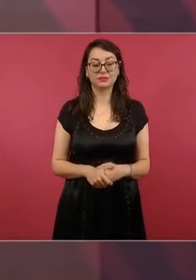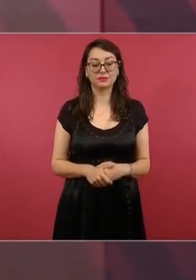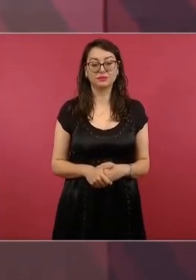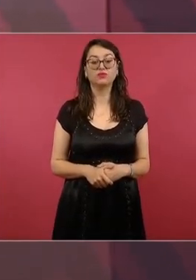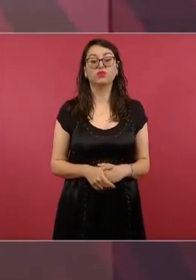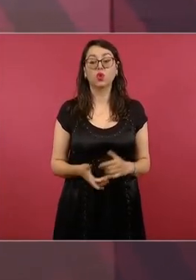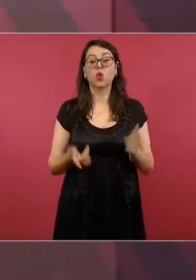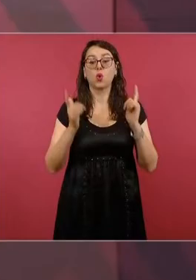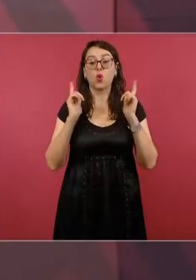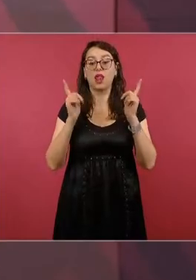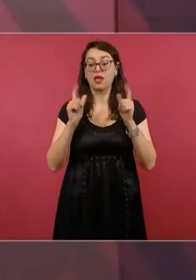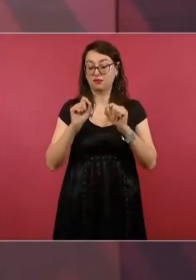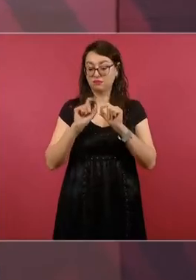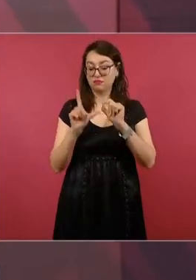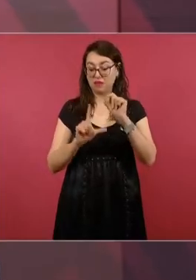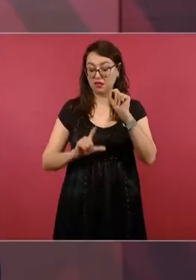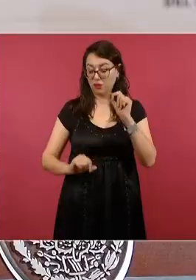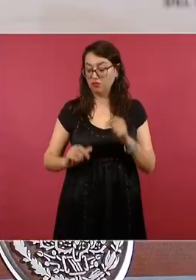Que se mantengan más tiempo,